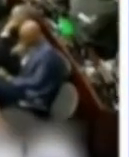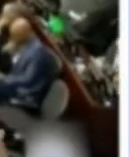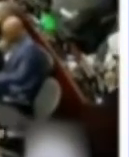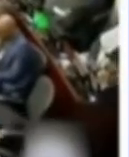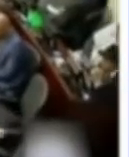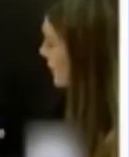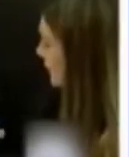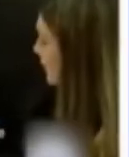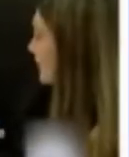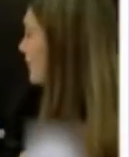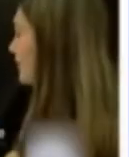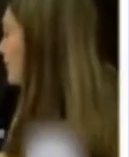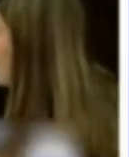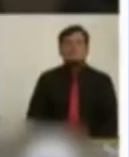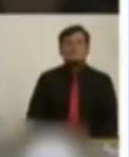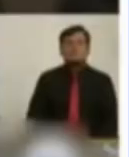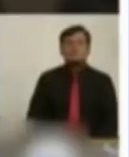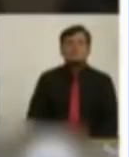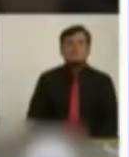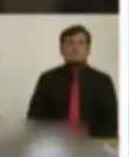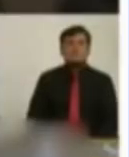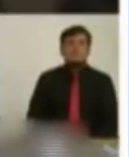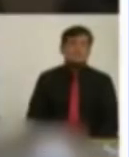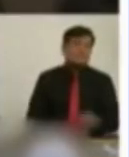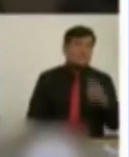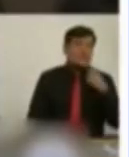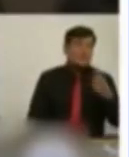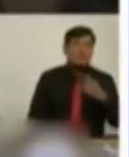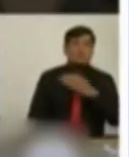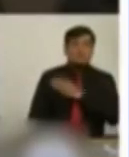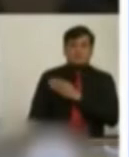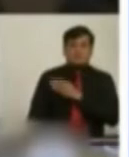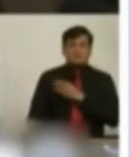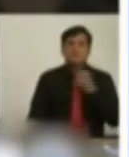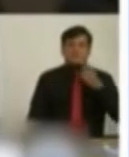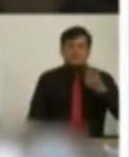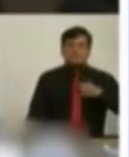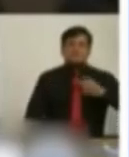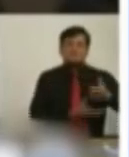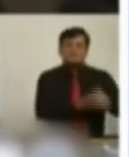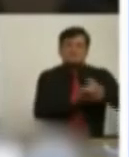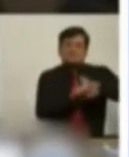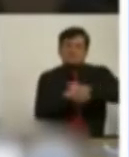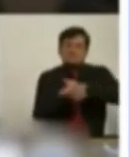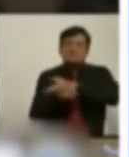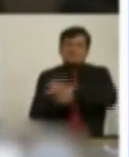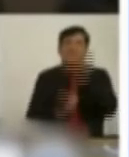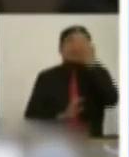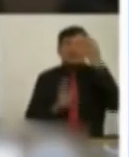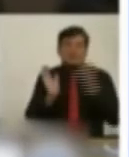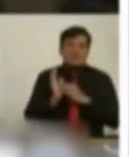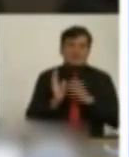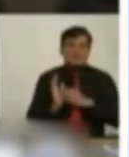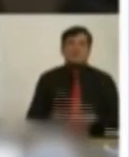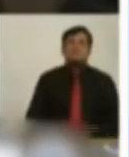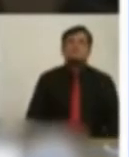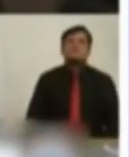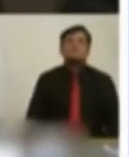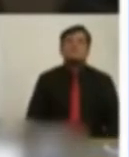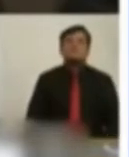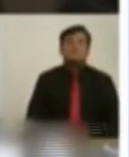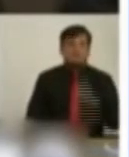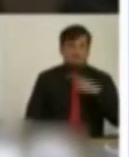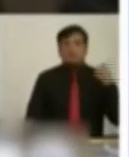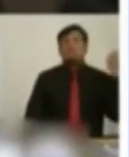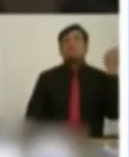tanto tiempo. Las expectativas son muchas, los desafíos son grandes, como decía hoy, realmente Francia